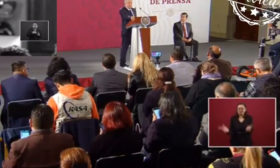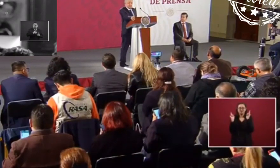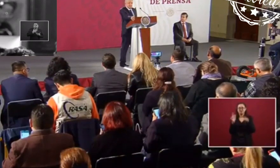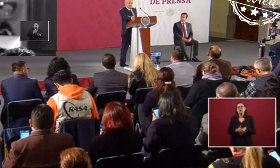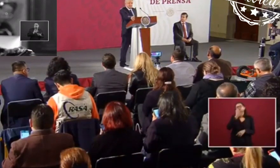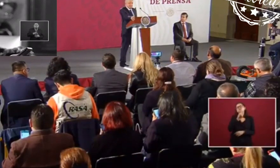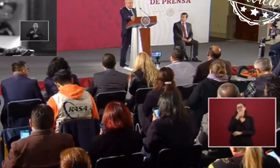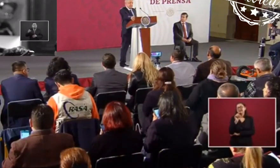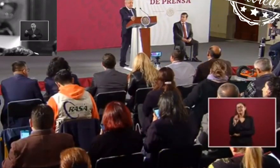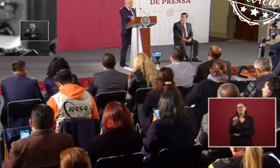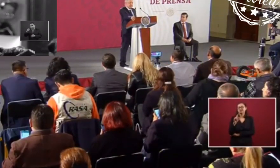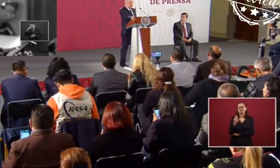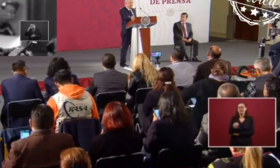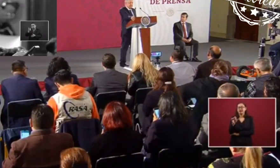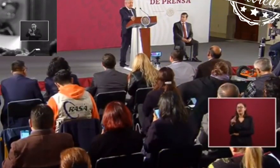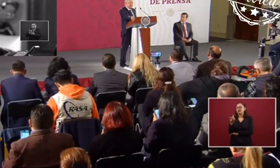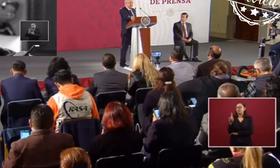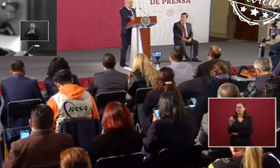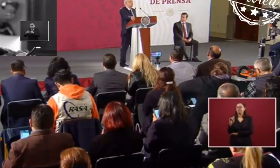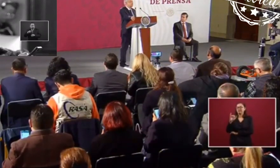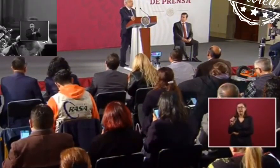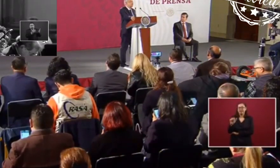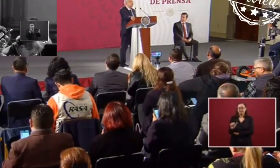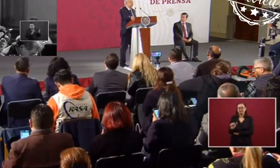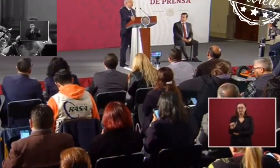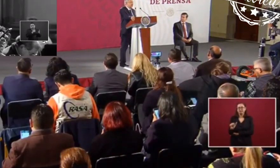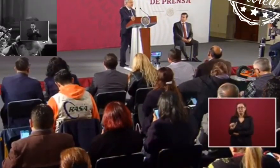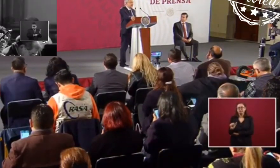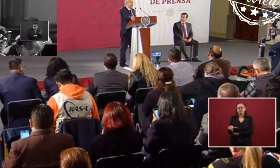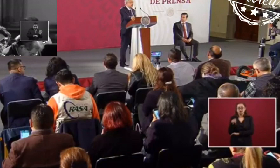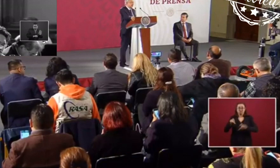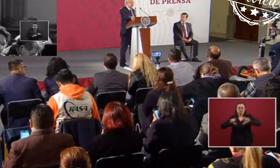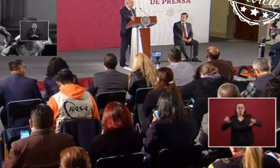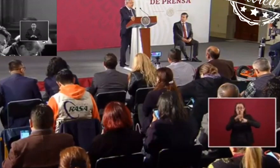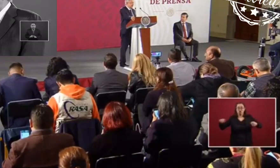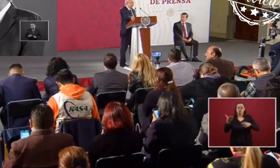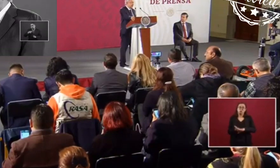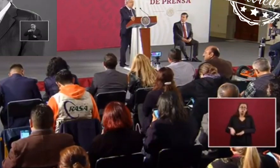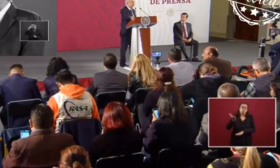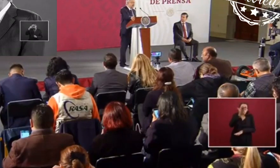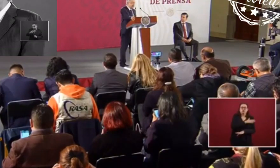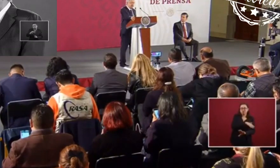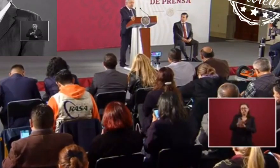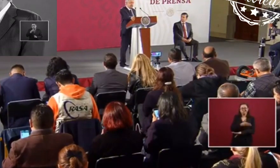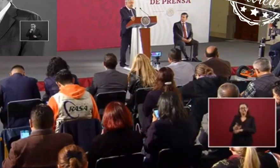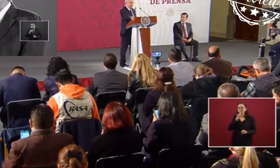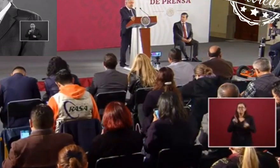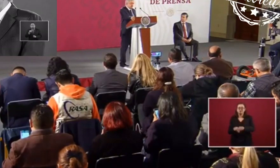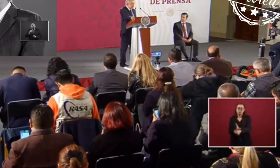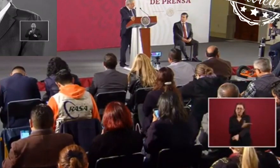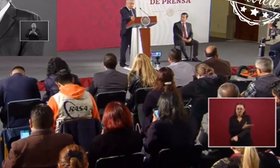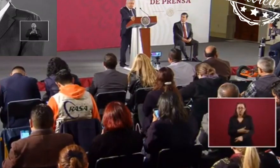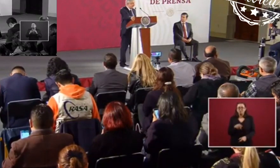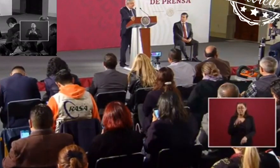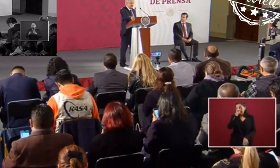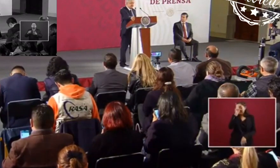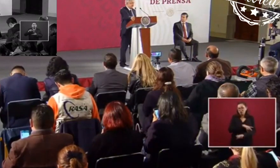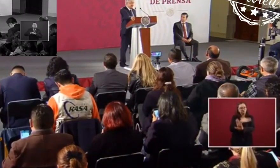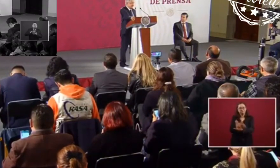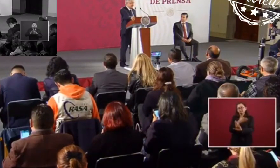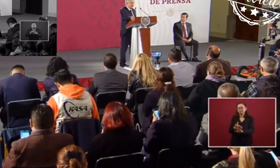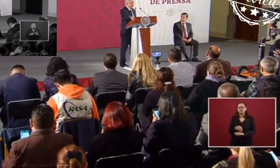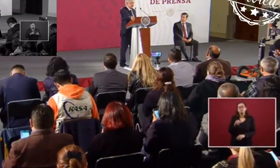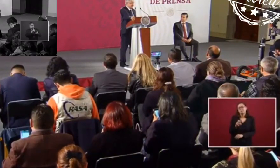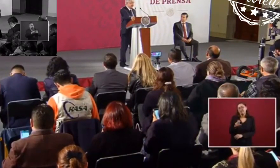la economía mexicana crecerá. Pero bueno, esas son sus opiniones. Señor presidente, México no está en la posición de levantar la voz en forma legal cuando